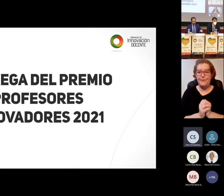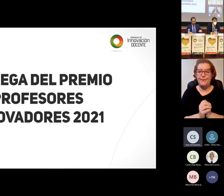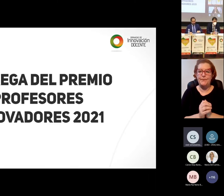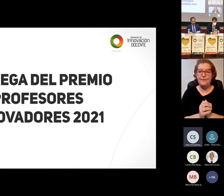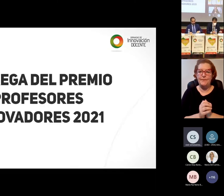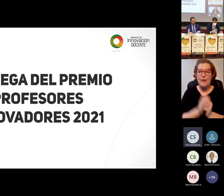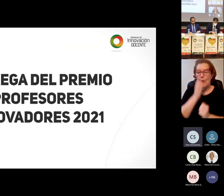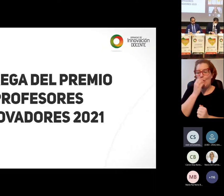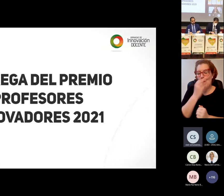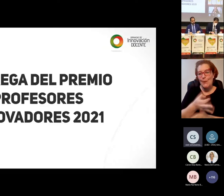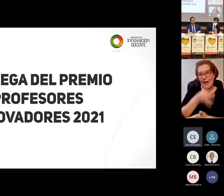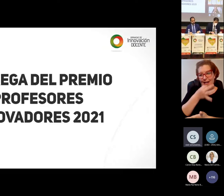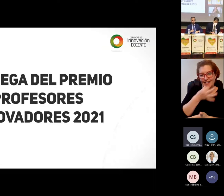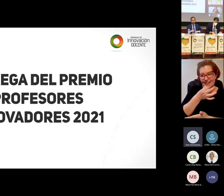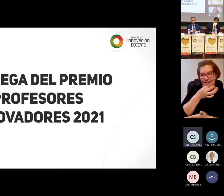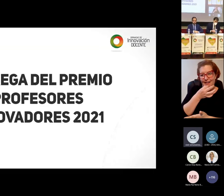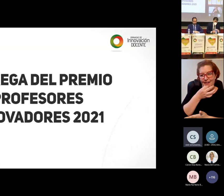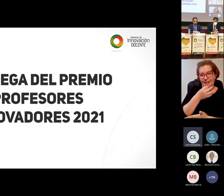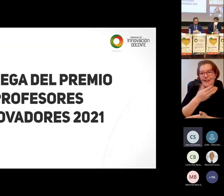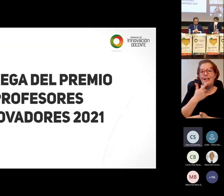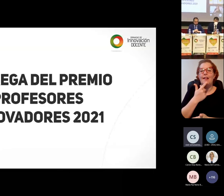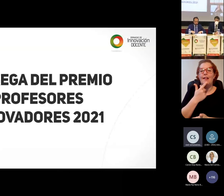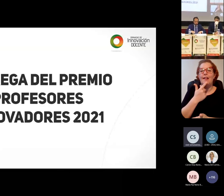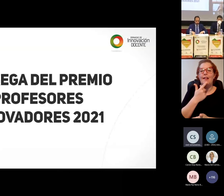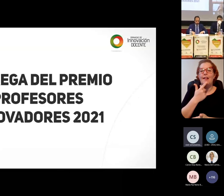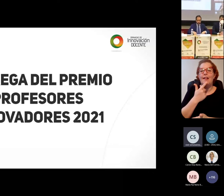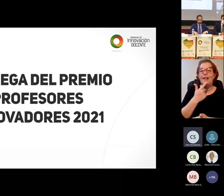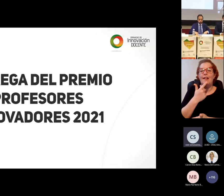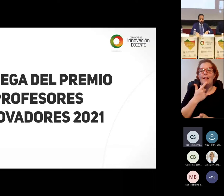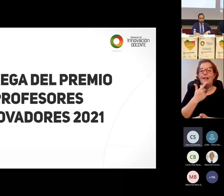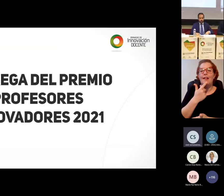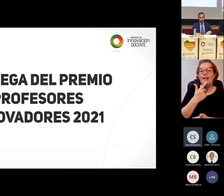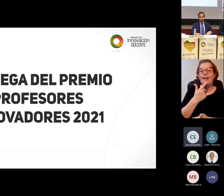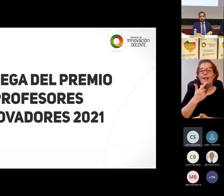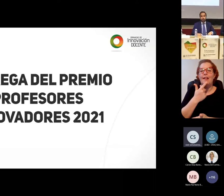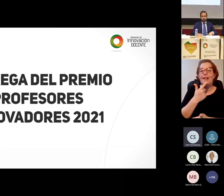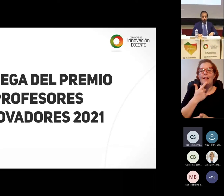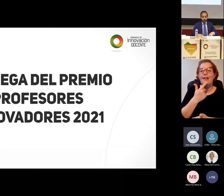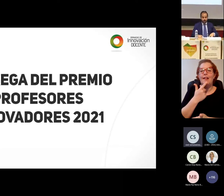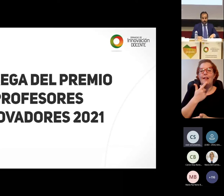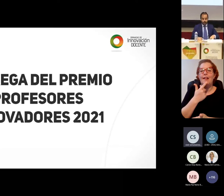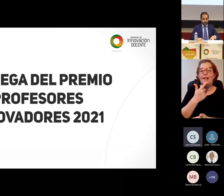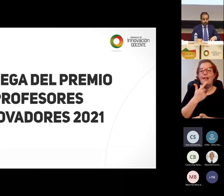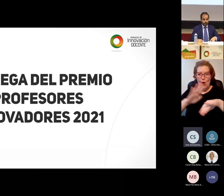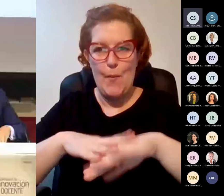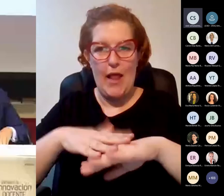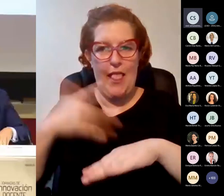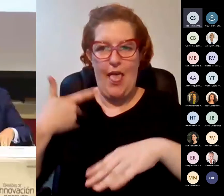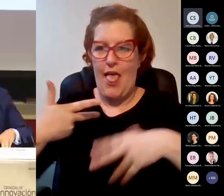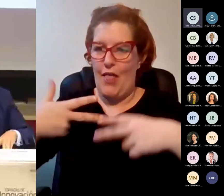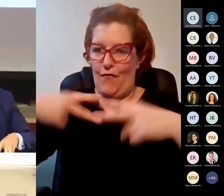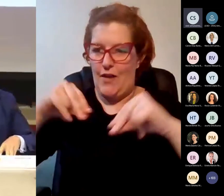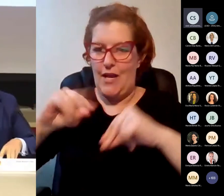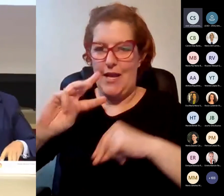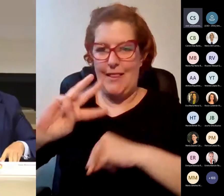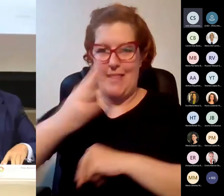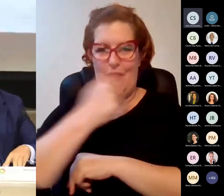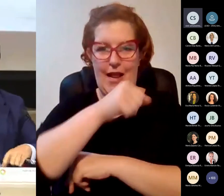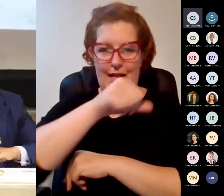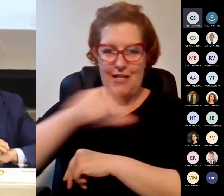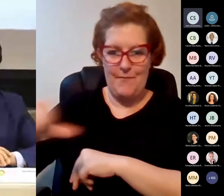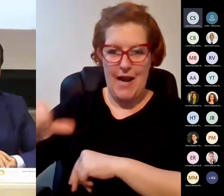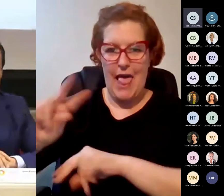buenas tardes daros a todos la bienvenida a este acto que pone fin a la tercera semana de la innovación